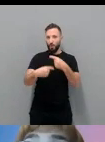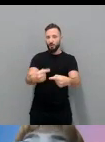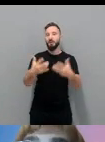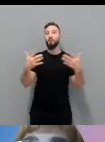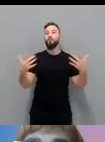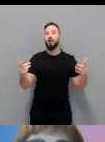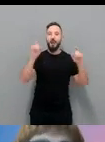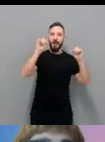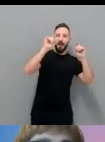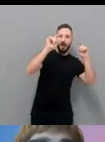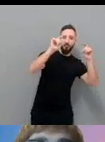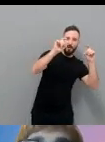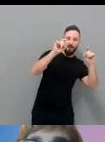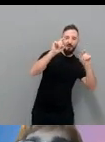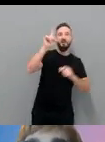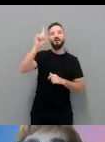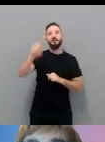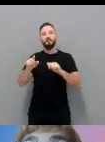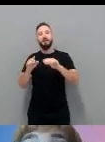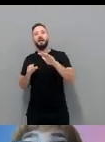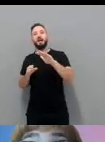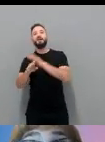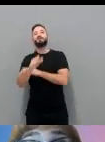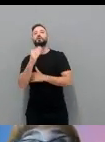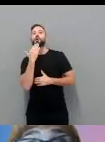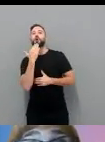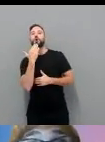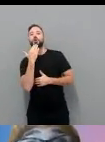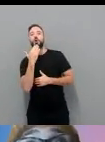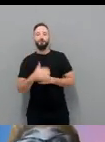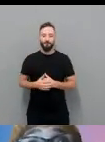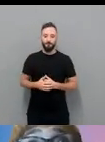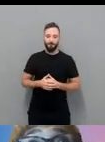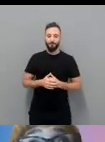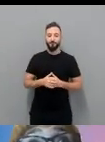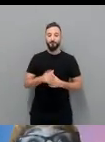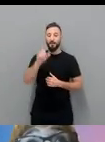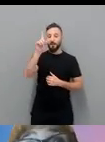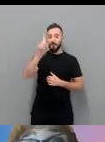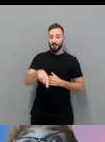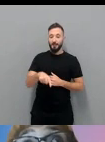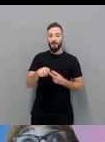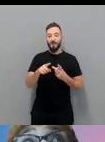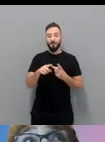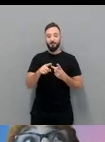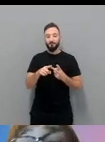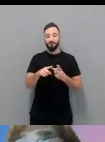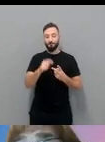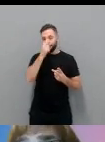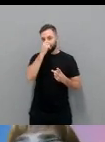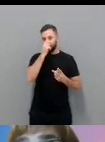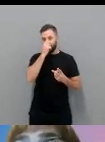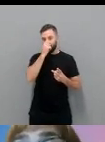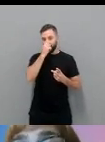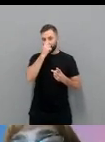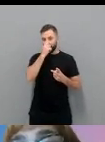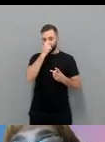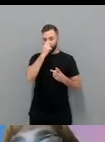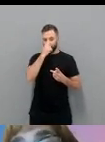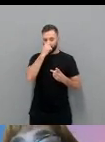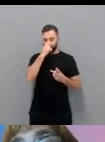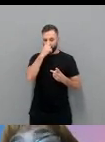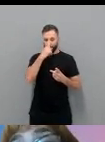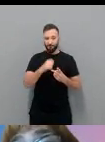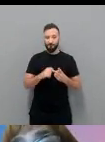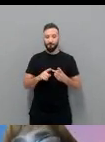la educación y el acceso al ocio. También, y como no puede ser de otra manera, voy a